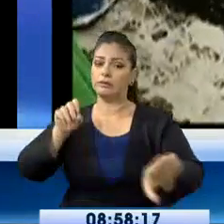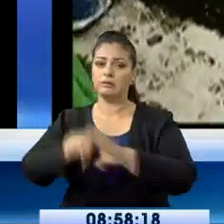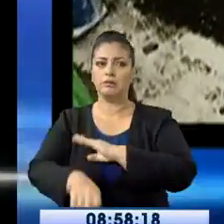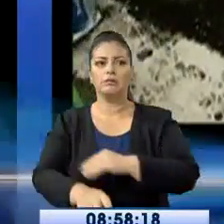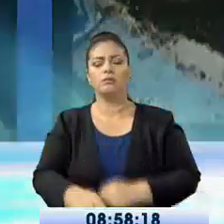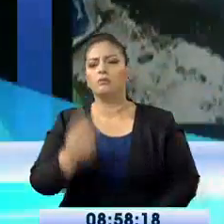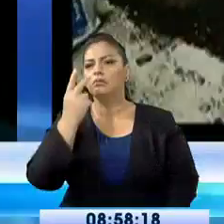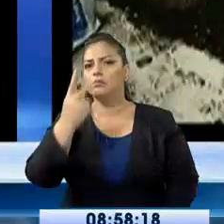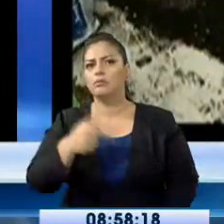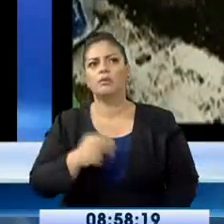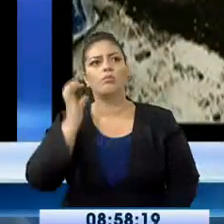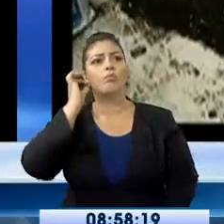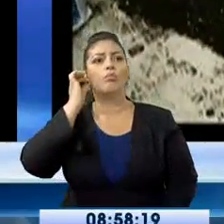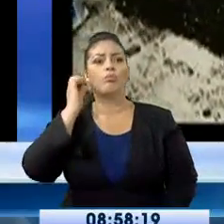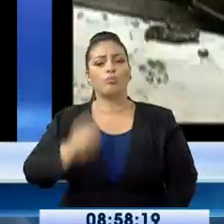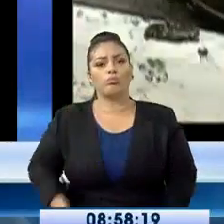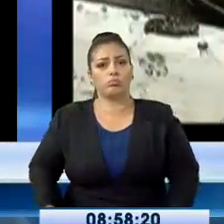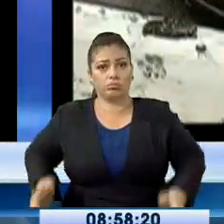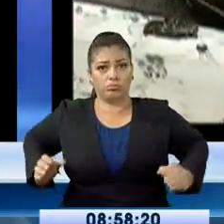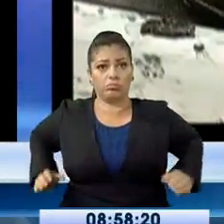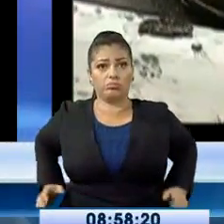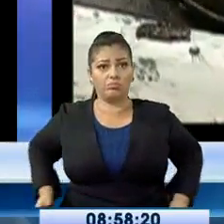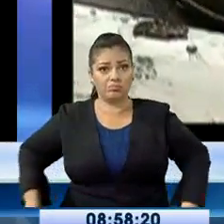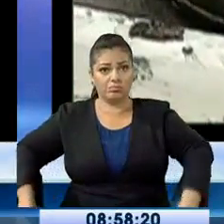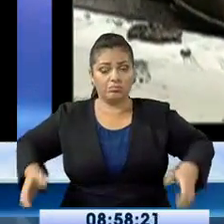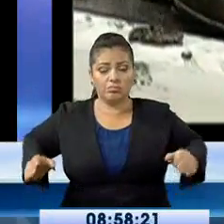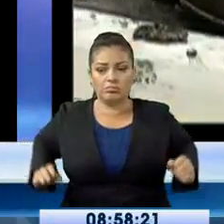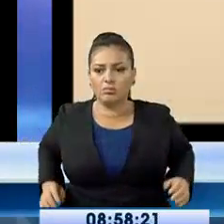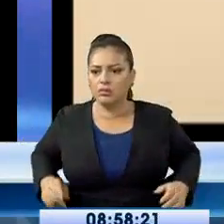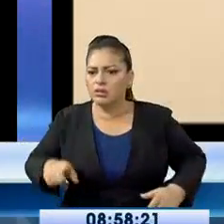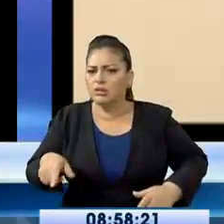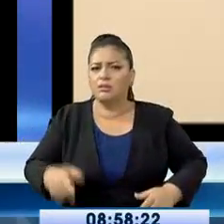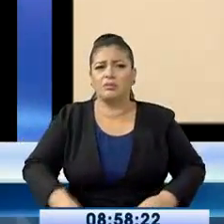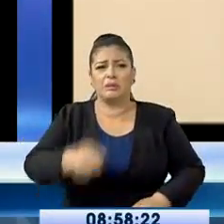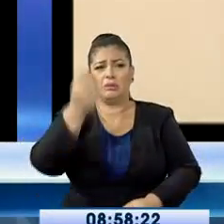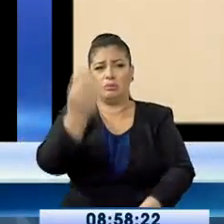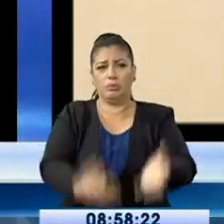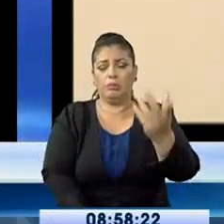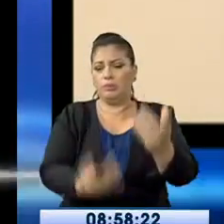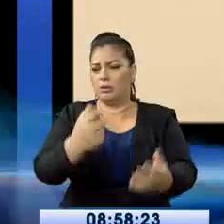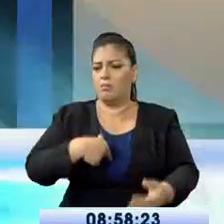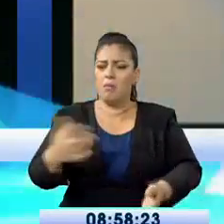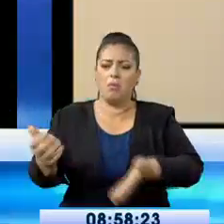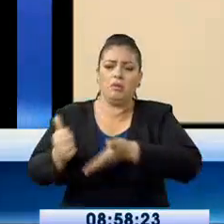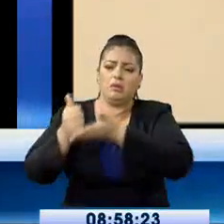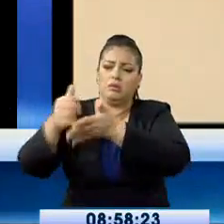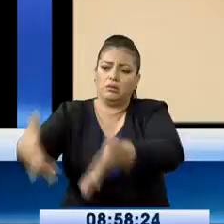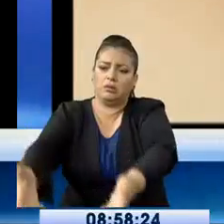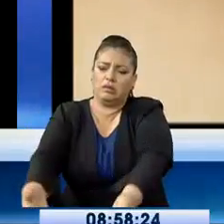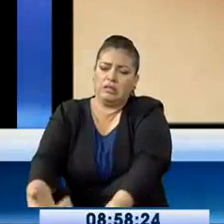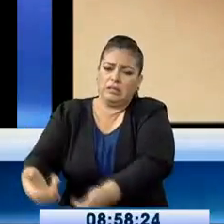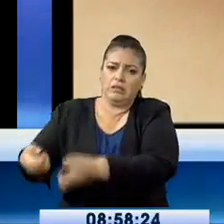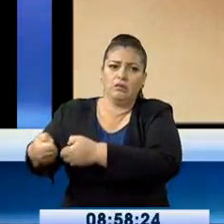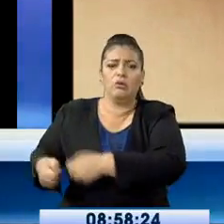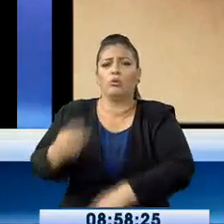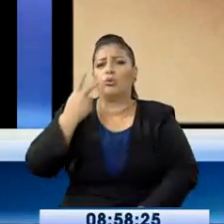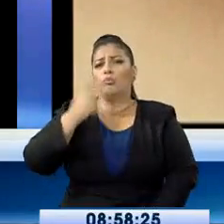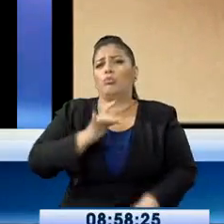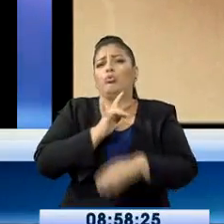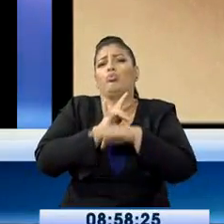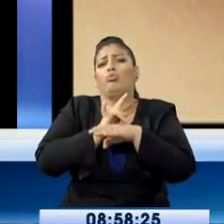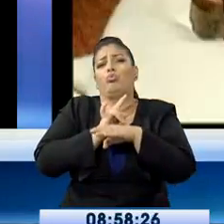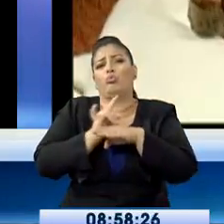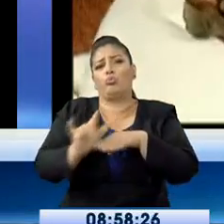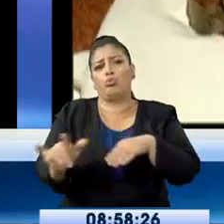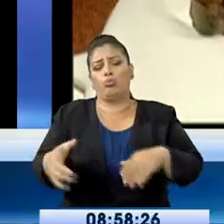Todo esto era calientísimo. Avanzamos a sacarla a ella y comenzamos a echar agua. Cuando salí, pues ya mi cucho ya venía toda desnuda, sin nada y todo